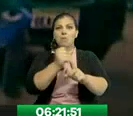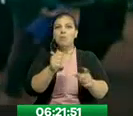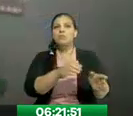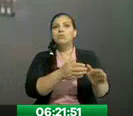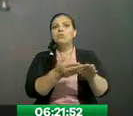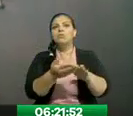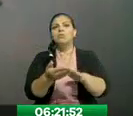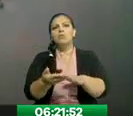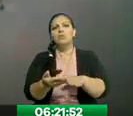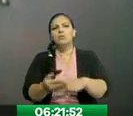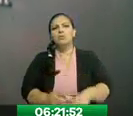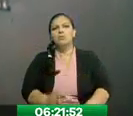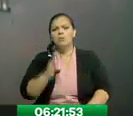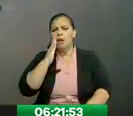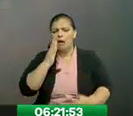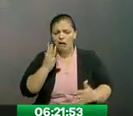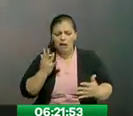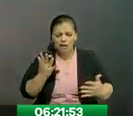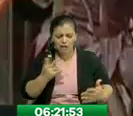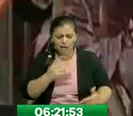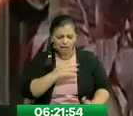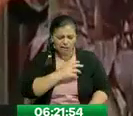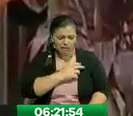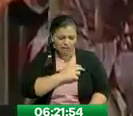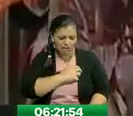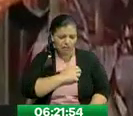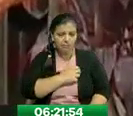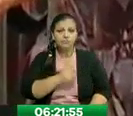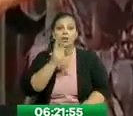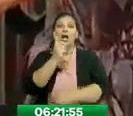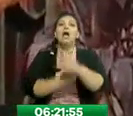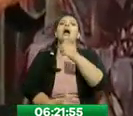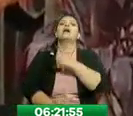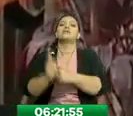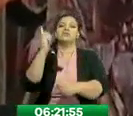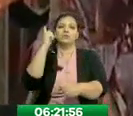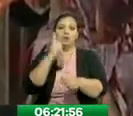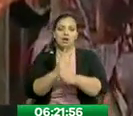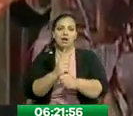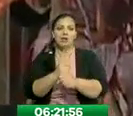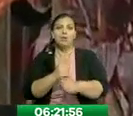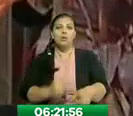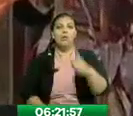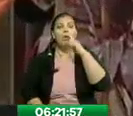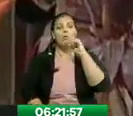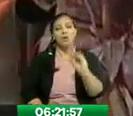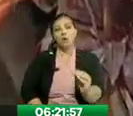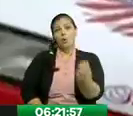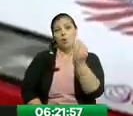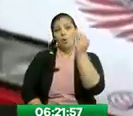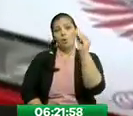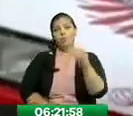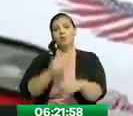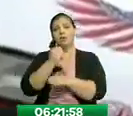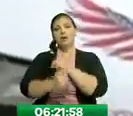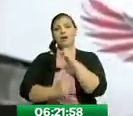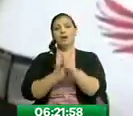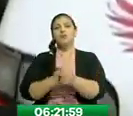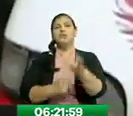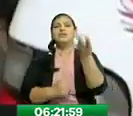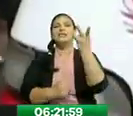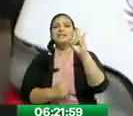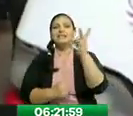Casi un año atrás, en la 23 y la W, un joven de 17 años falleció dentro de las llamadas y